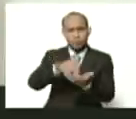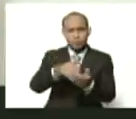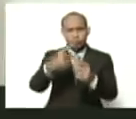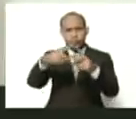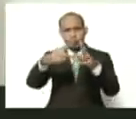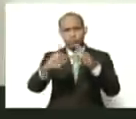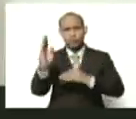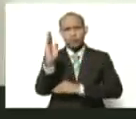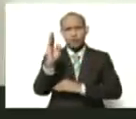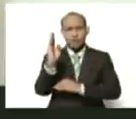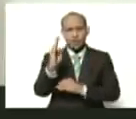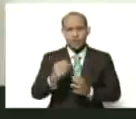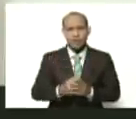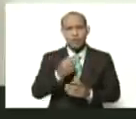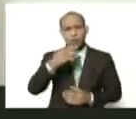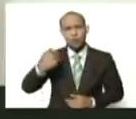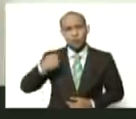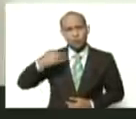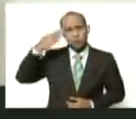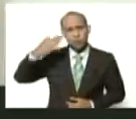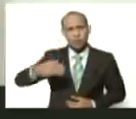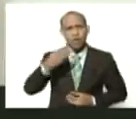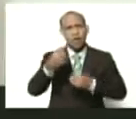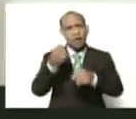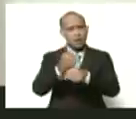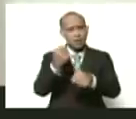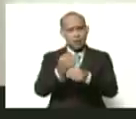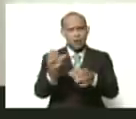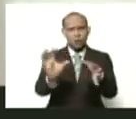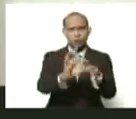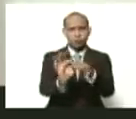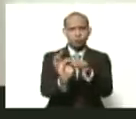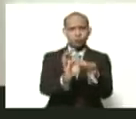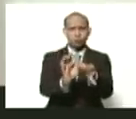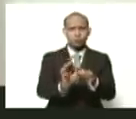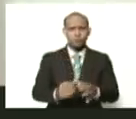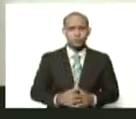iglesias. Así que mi comandante, estamos trabajando articuladamente.